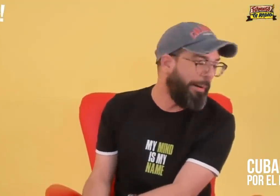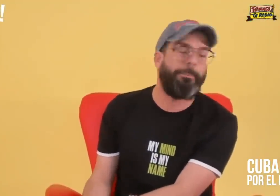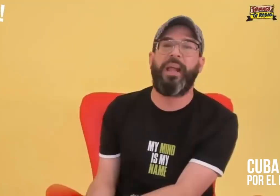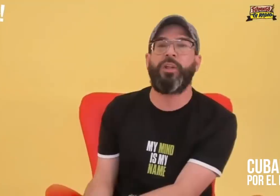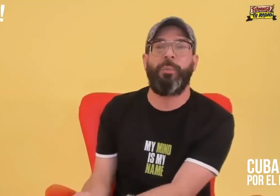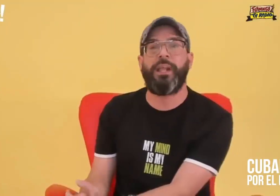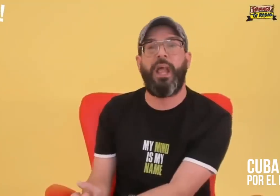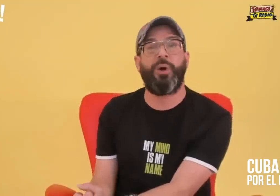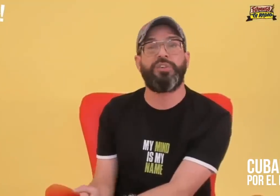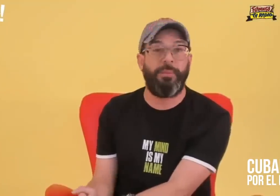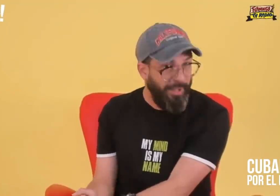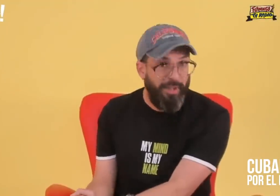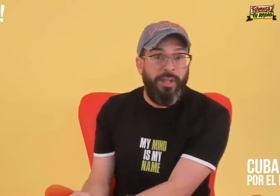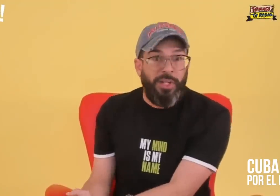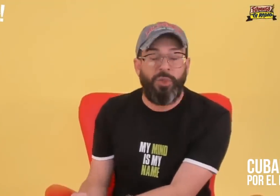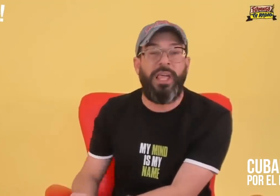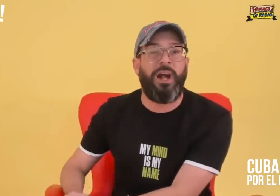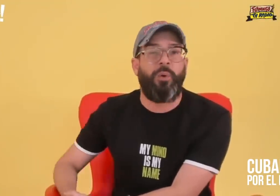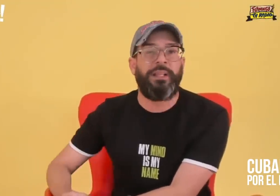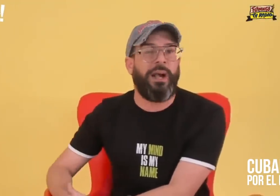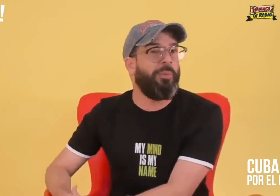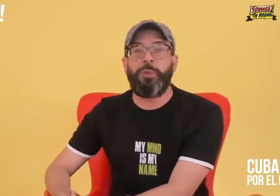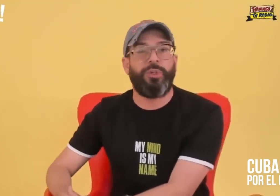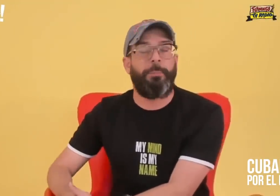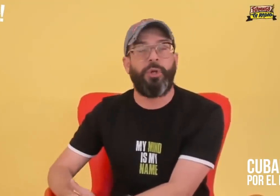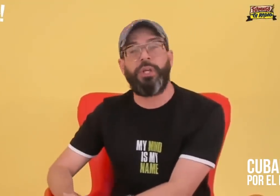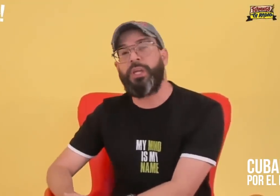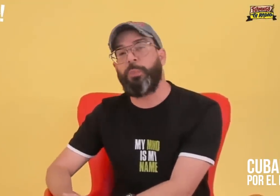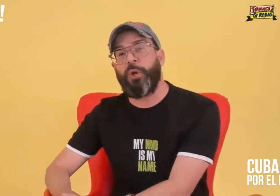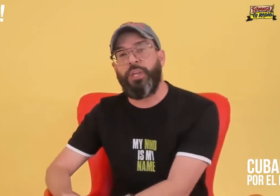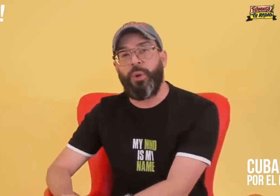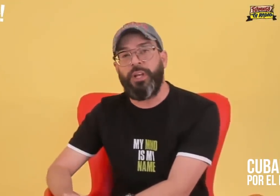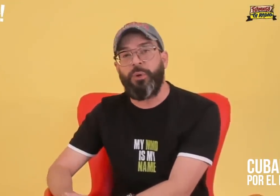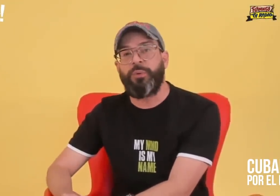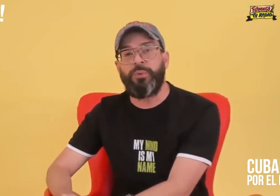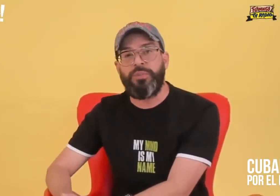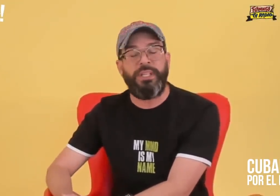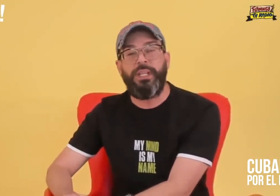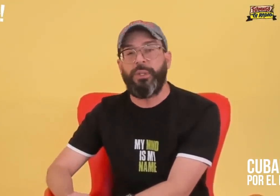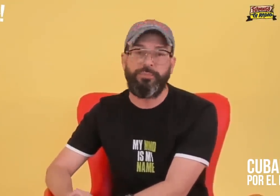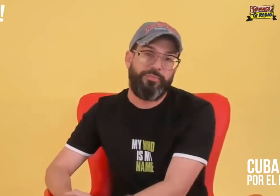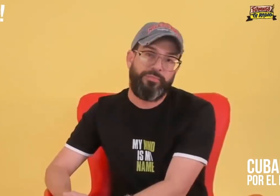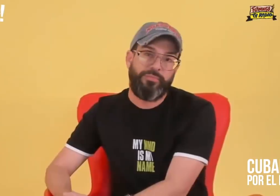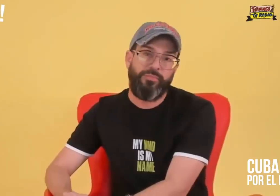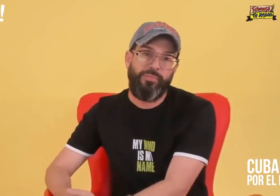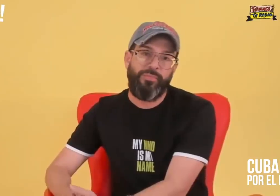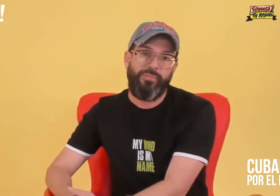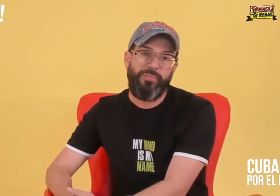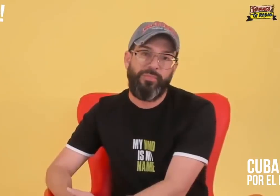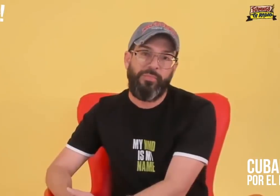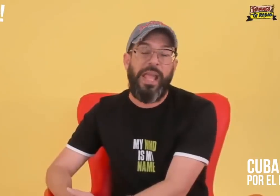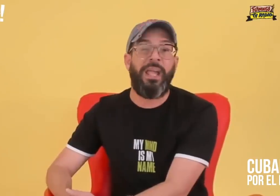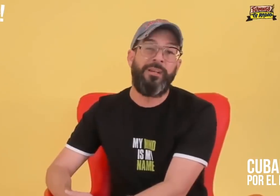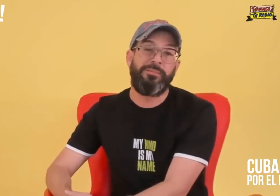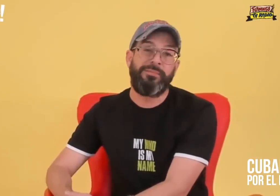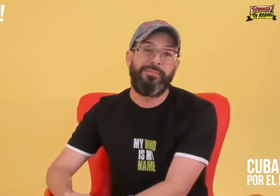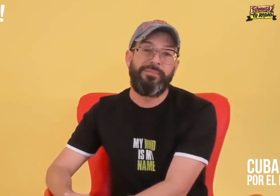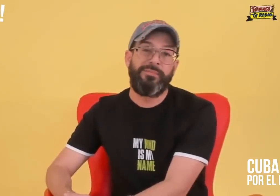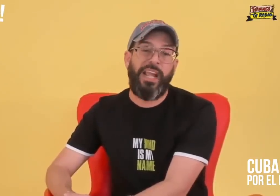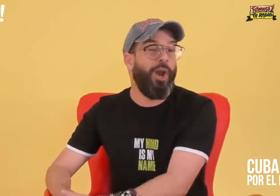casa Juan, Pedro, María y José. ¿Tú te das cuenta como tú no estás protegido por ellos en ningún sentido?